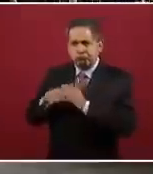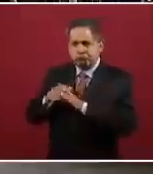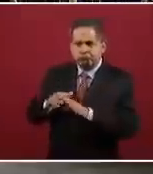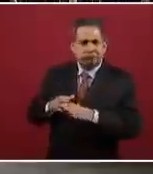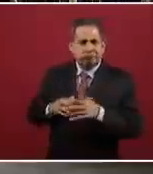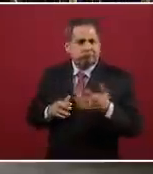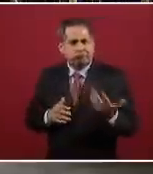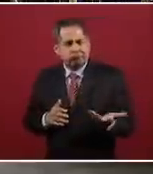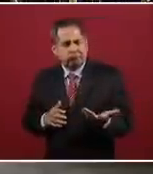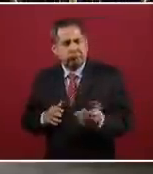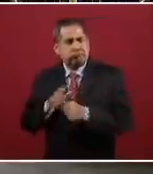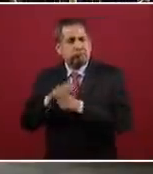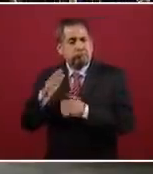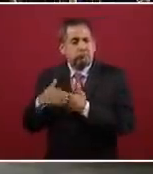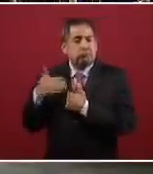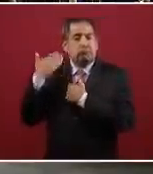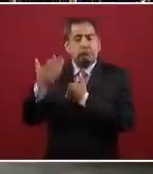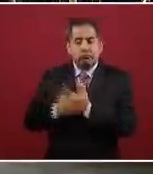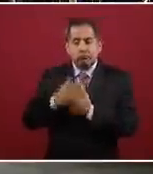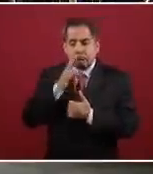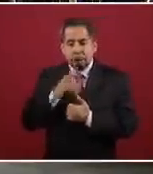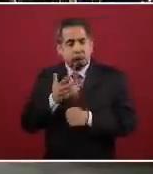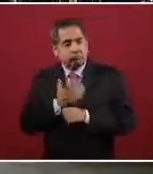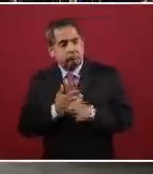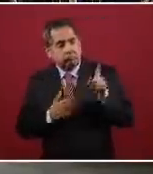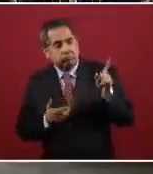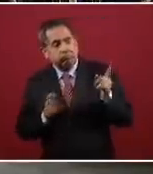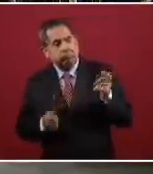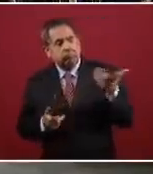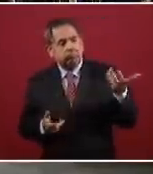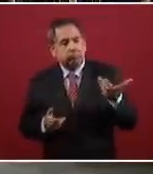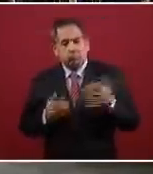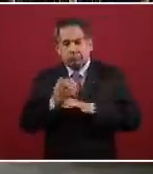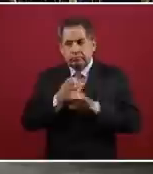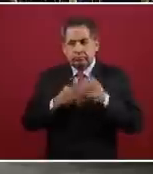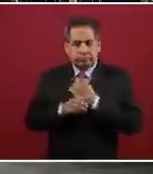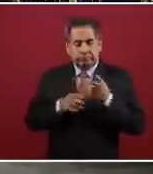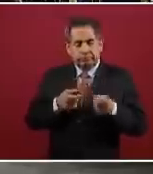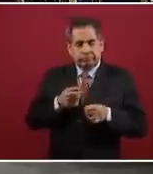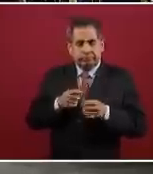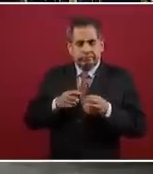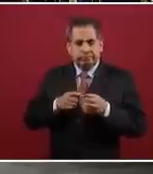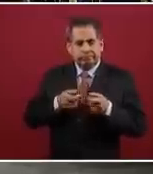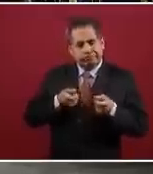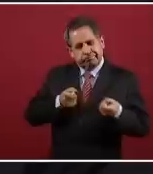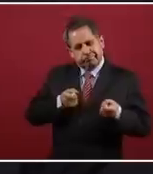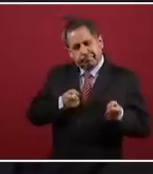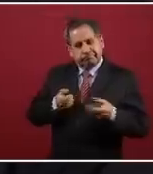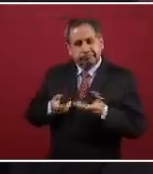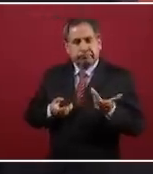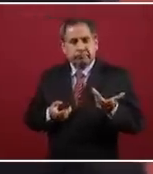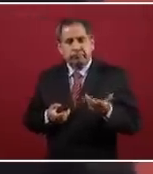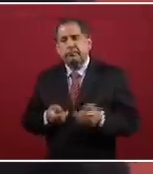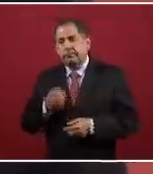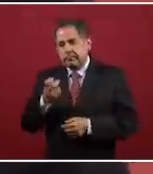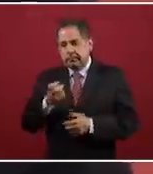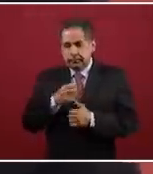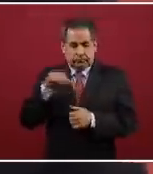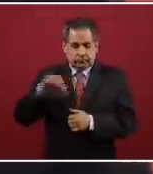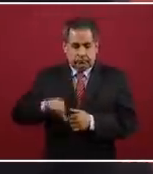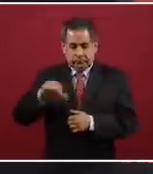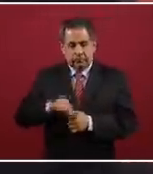¿cuáles serían los resultados que usted esperaría de Estados Unidos en tráfico de armas? Lo que nos van a informar